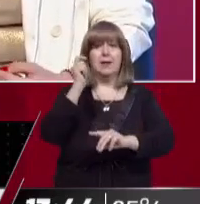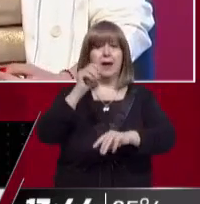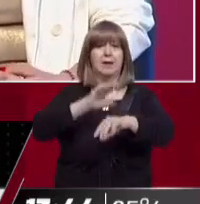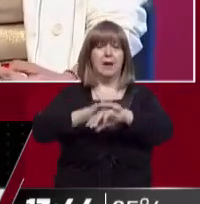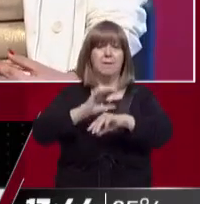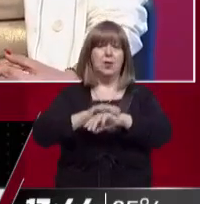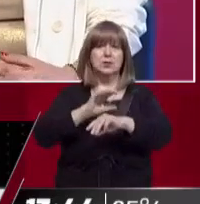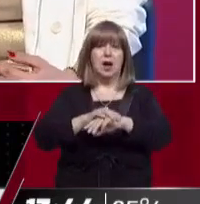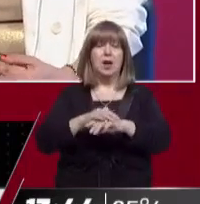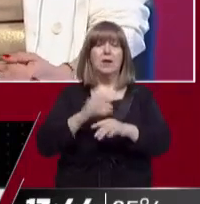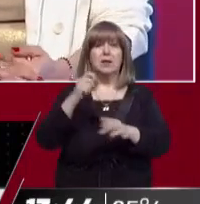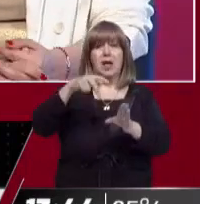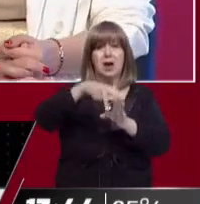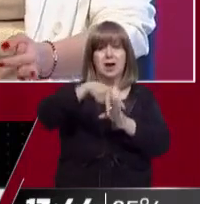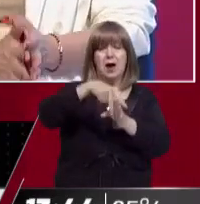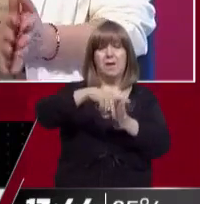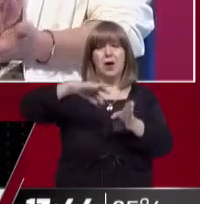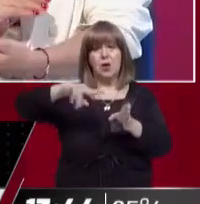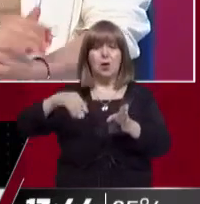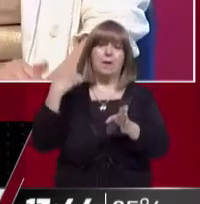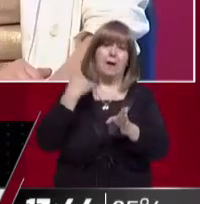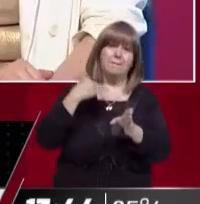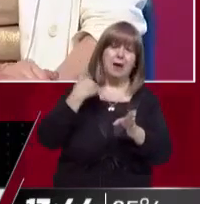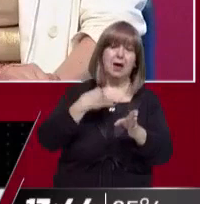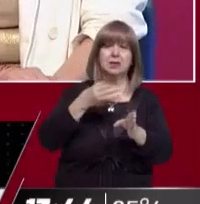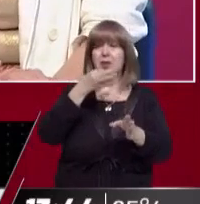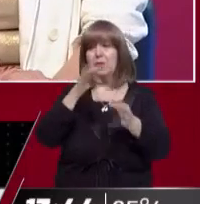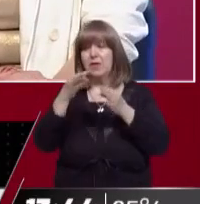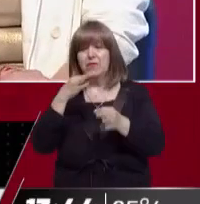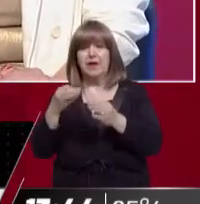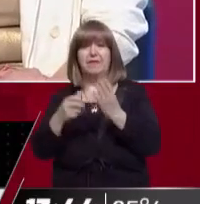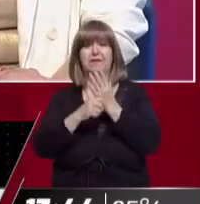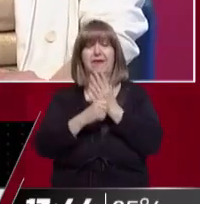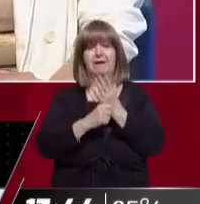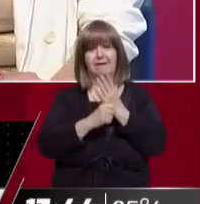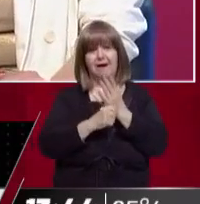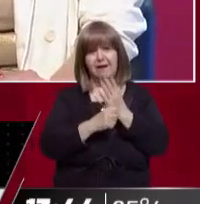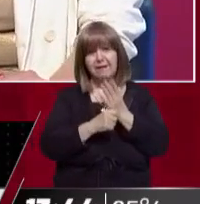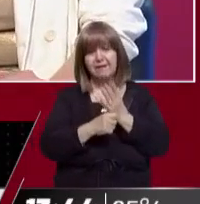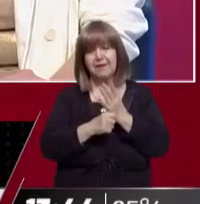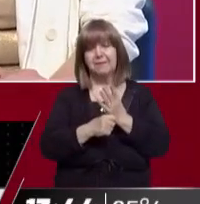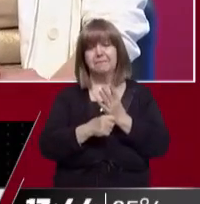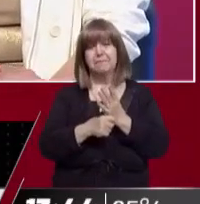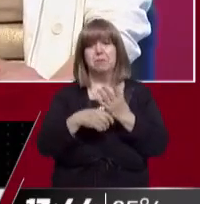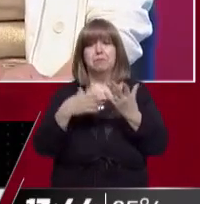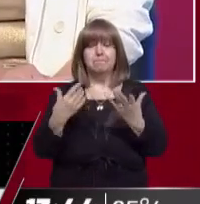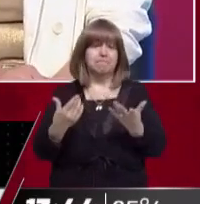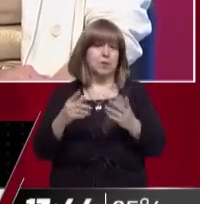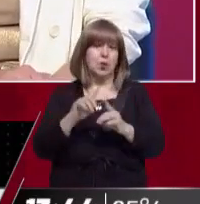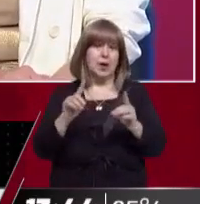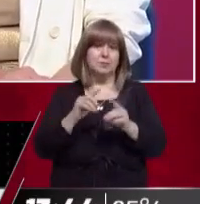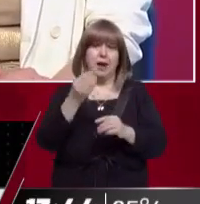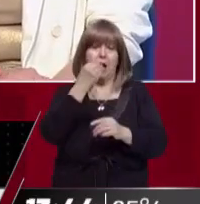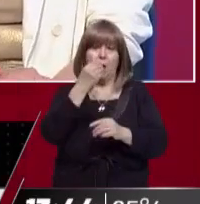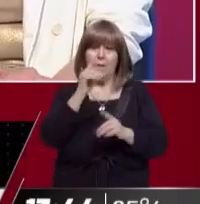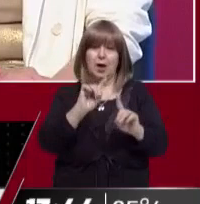con estas personas que obviamente se dedican al faenamiento clandestino de caballos que, como bien marcaban ustedes, no está apto